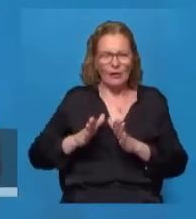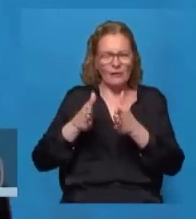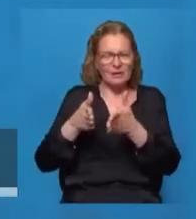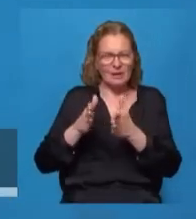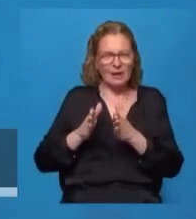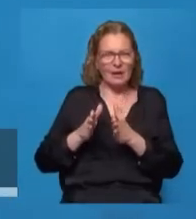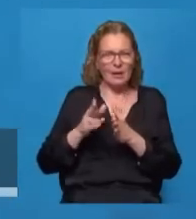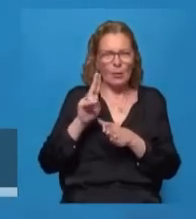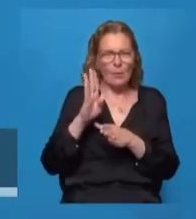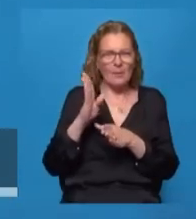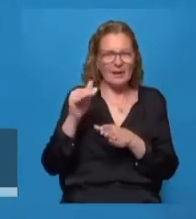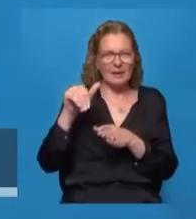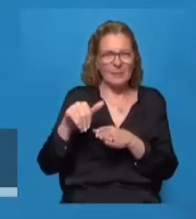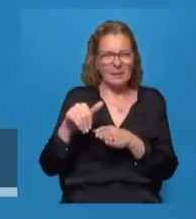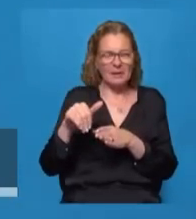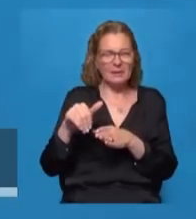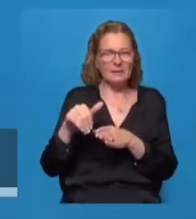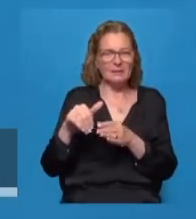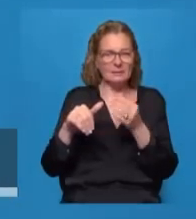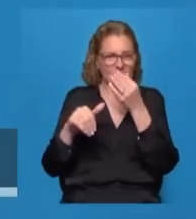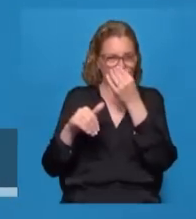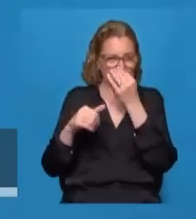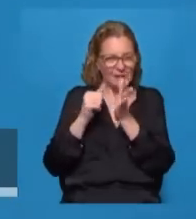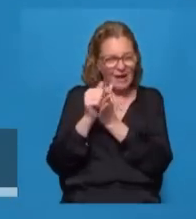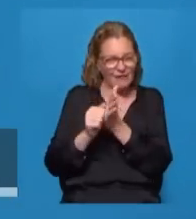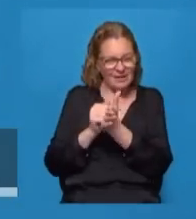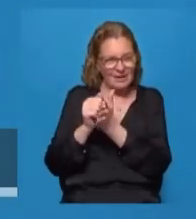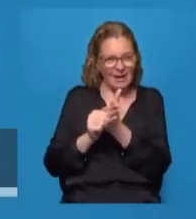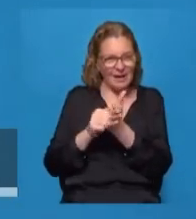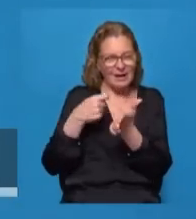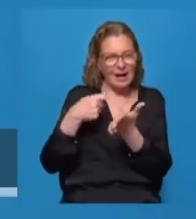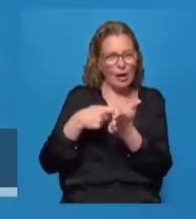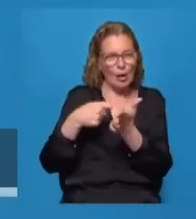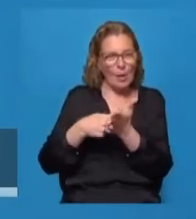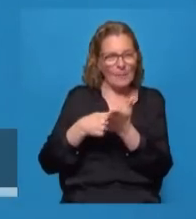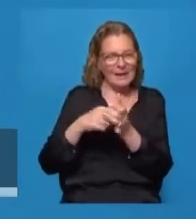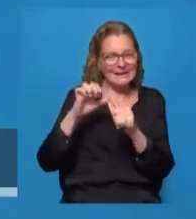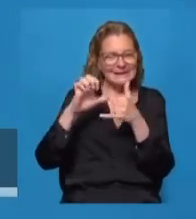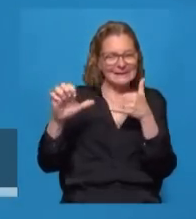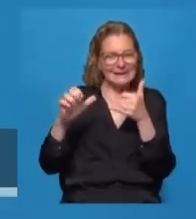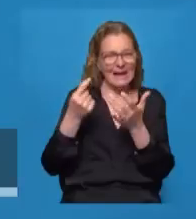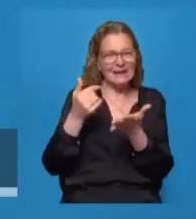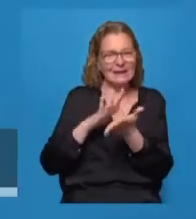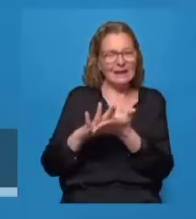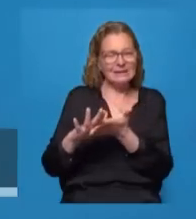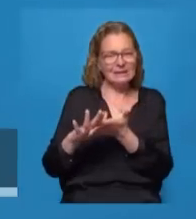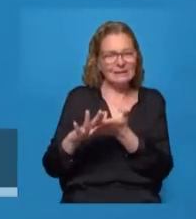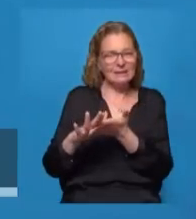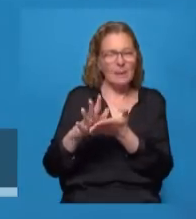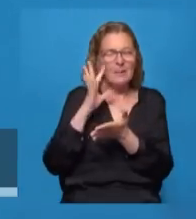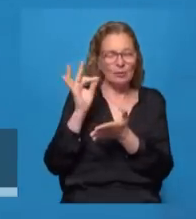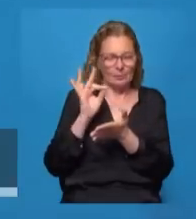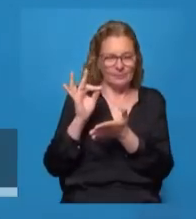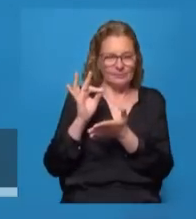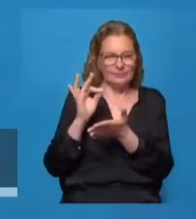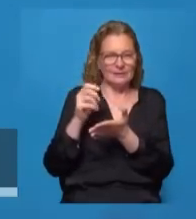preferencial de upm eh asegurarle la compra de la energía gratuita s perdón de